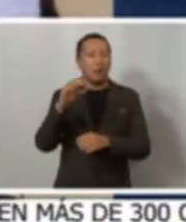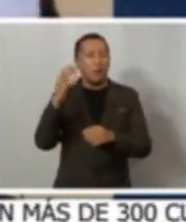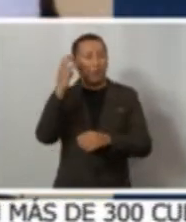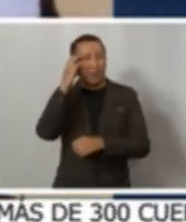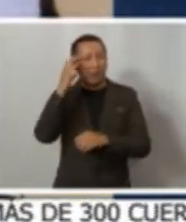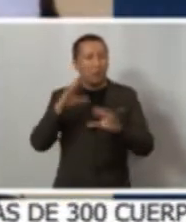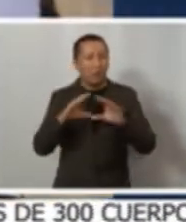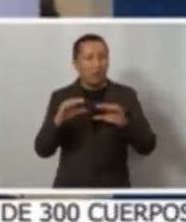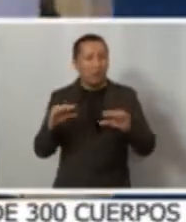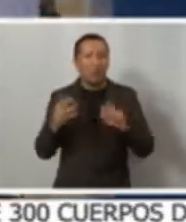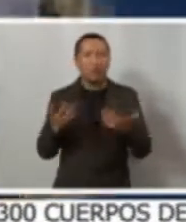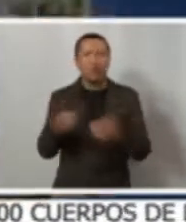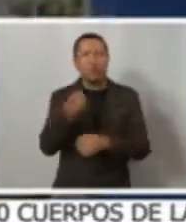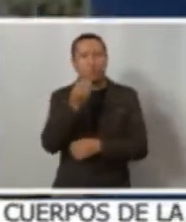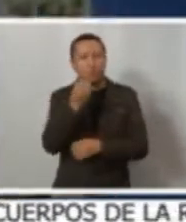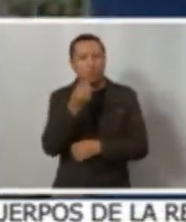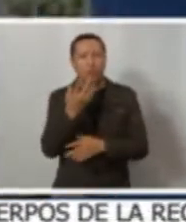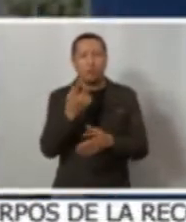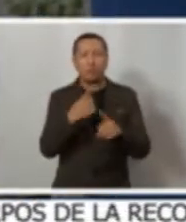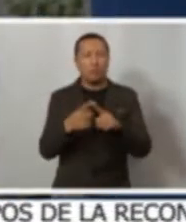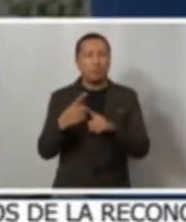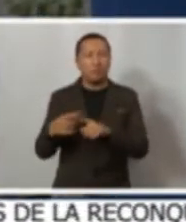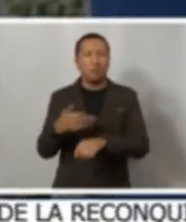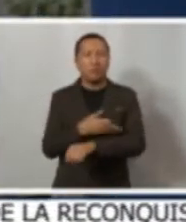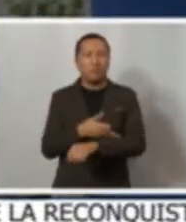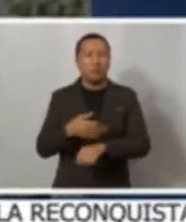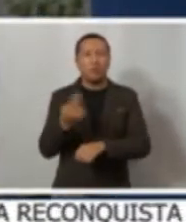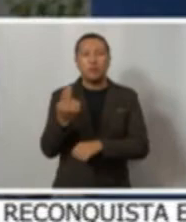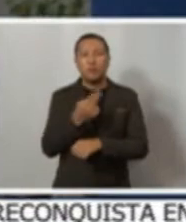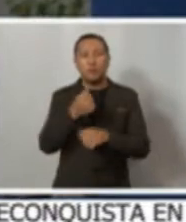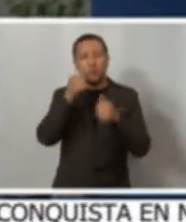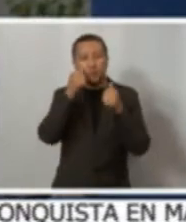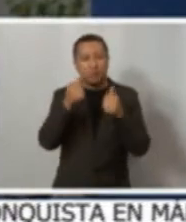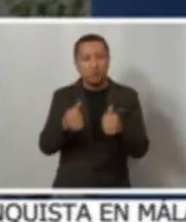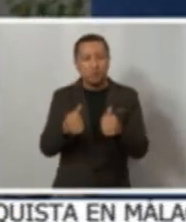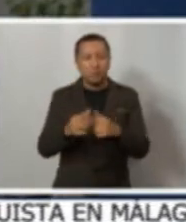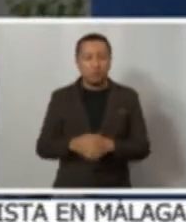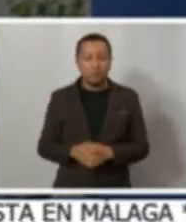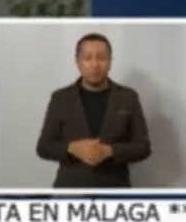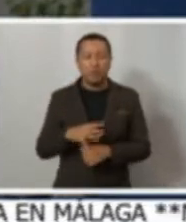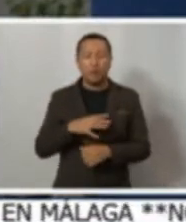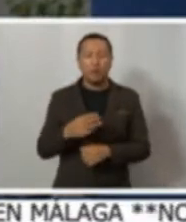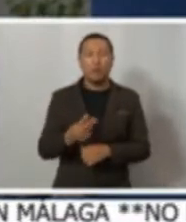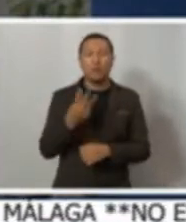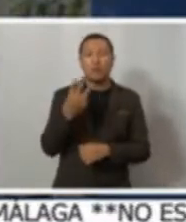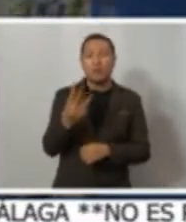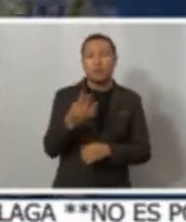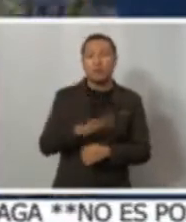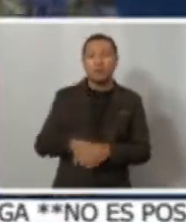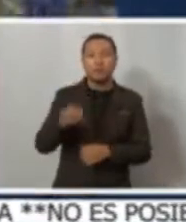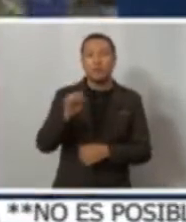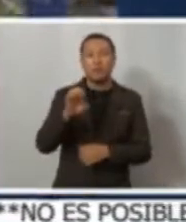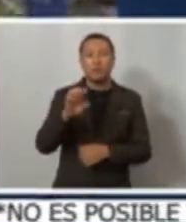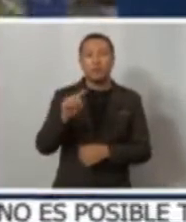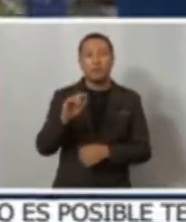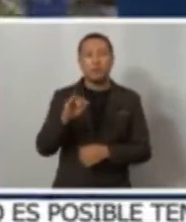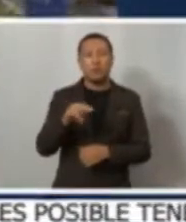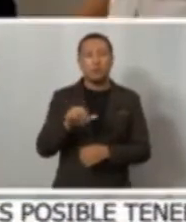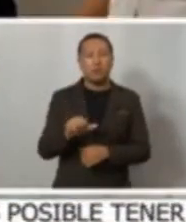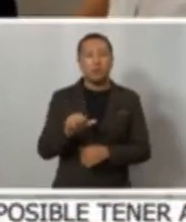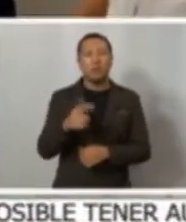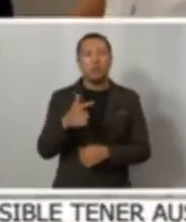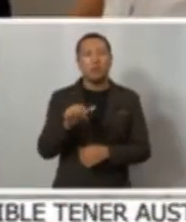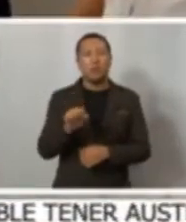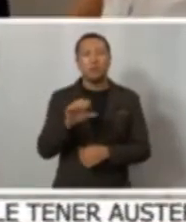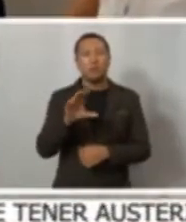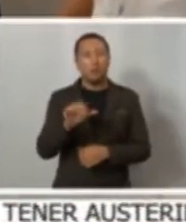las familias que lo requieran. 3 de estos están ubicados en la colonia Cetina Gasca y 2 en Leona Vicario.